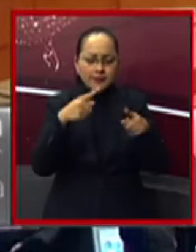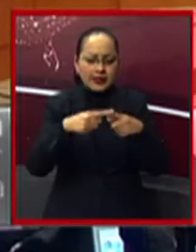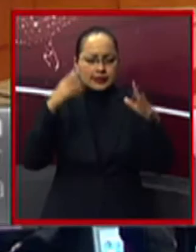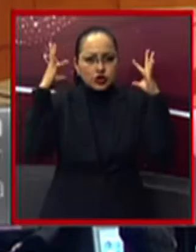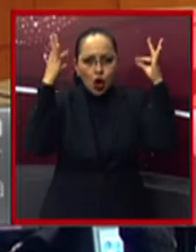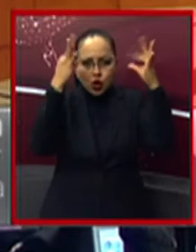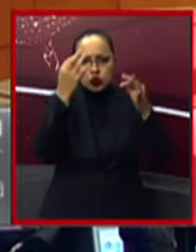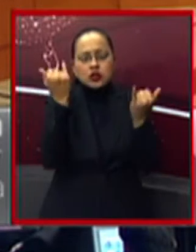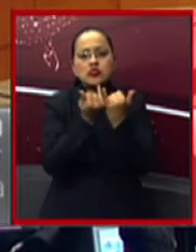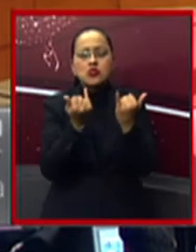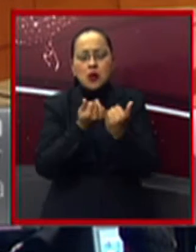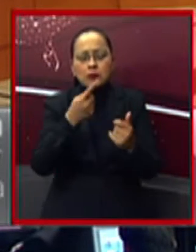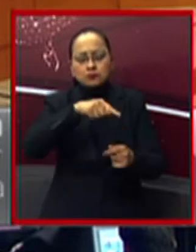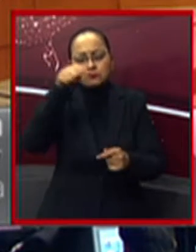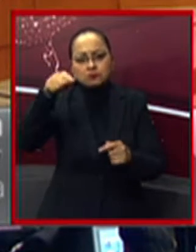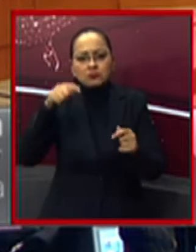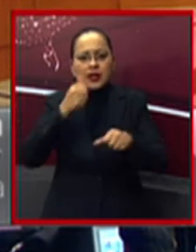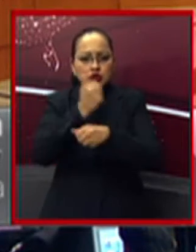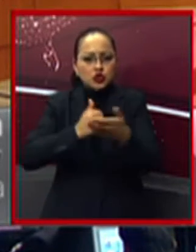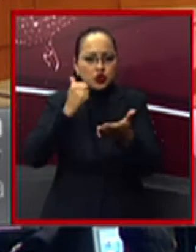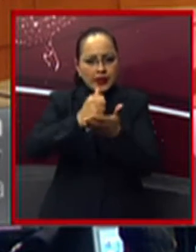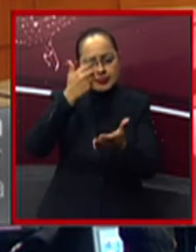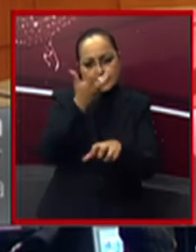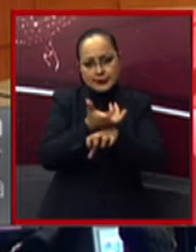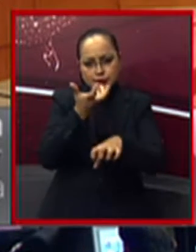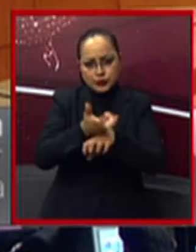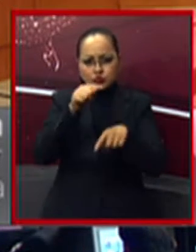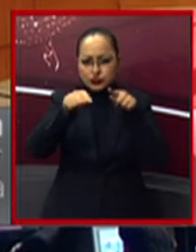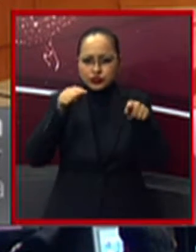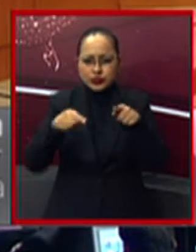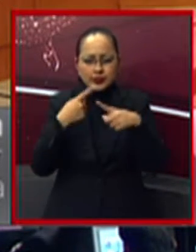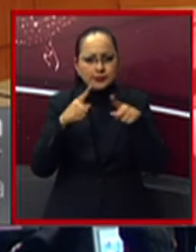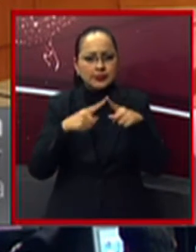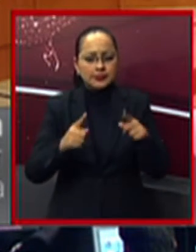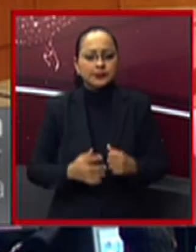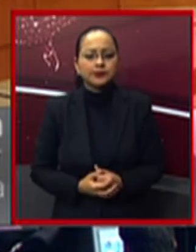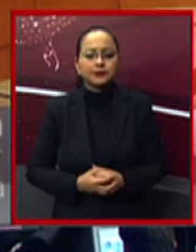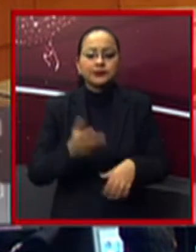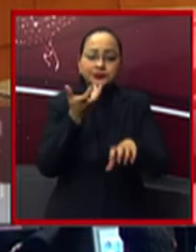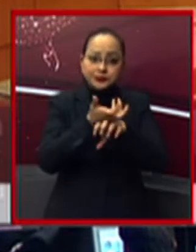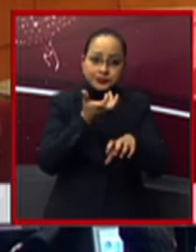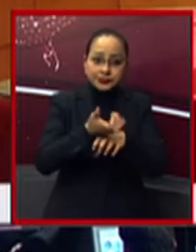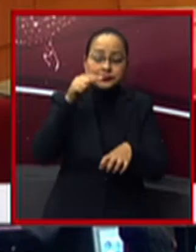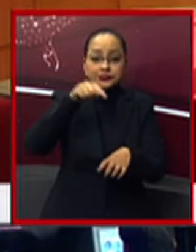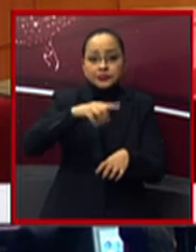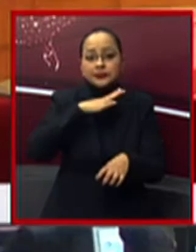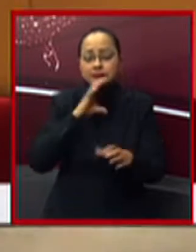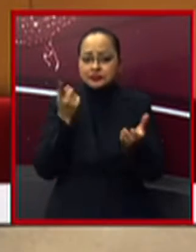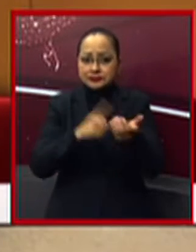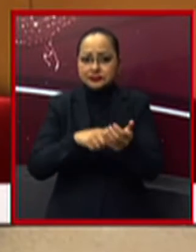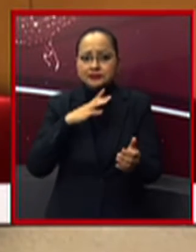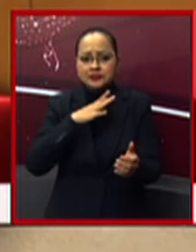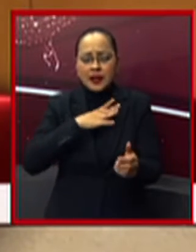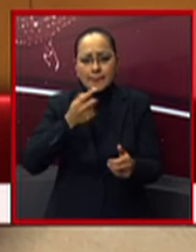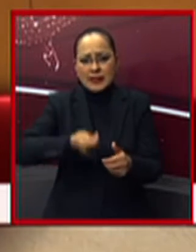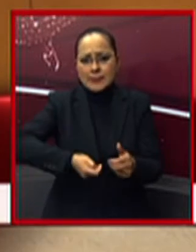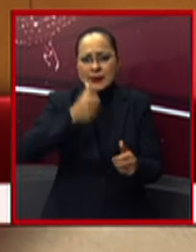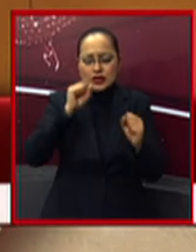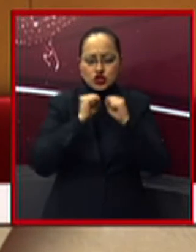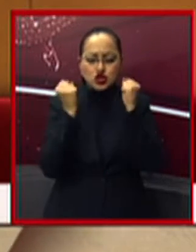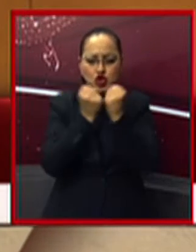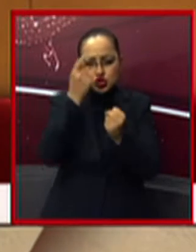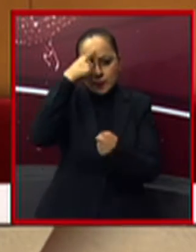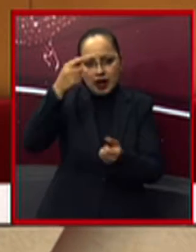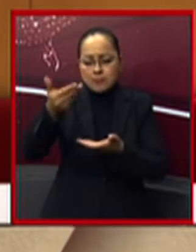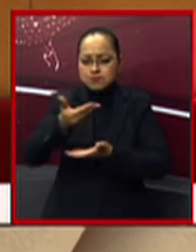cónsules mexicanos en varias ciudades de los Estados Unidos. Los Estados Unidos de América es el primer socio comercial